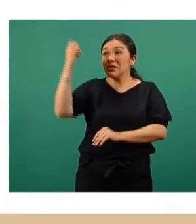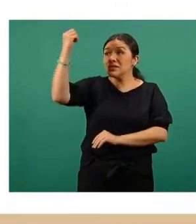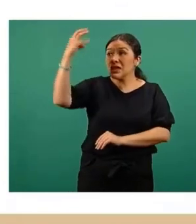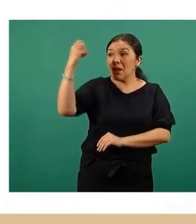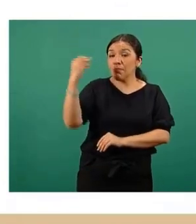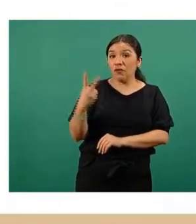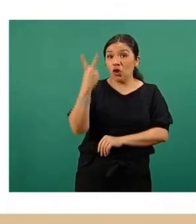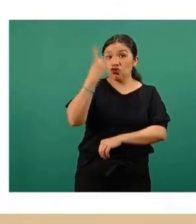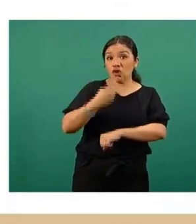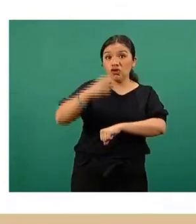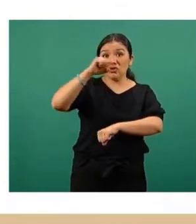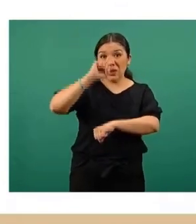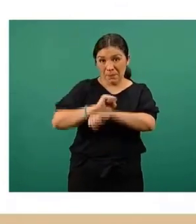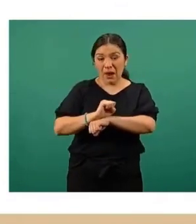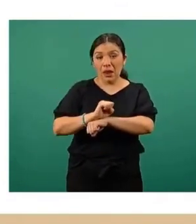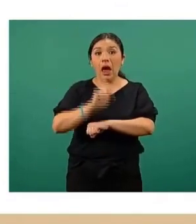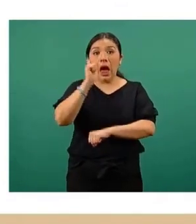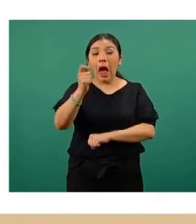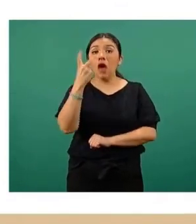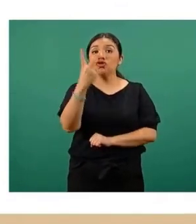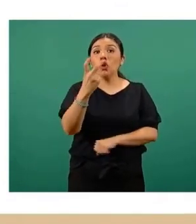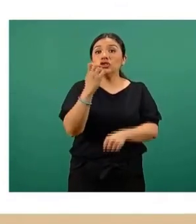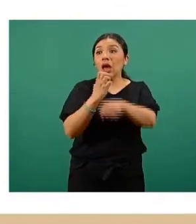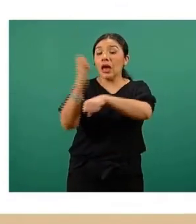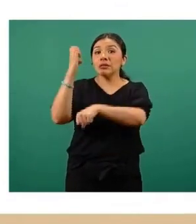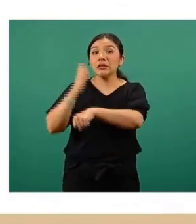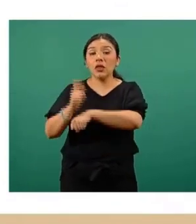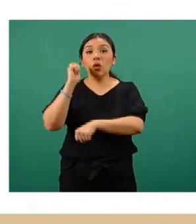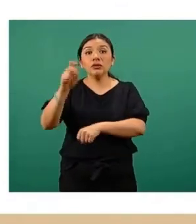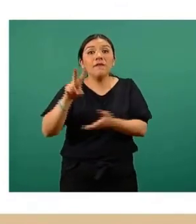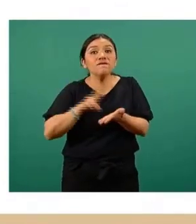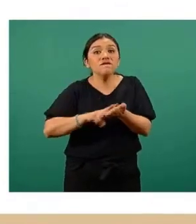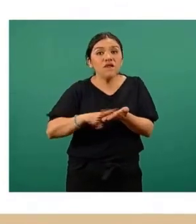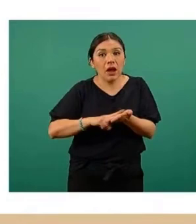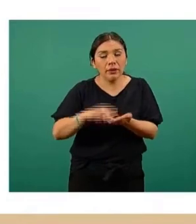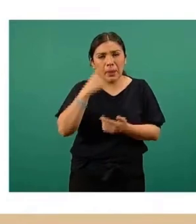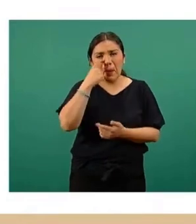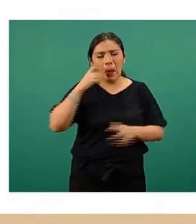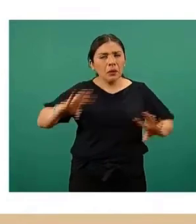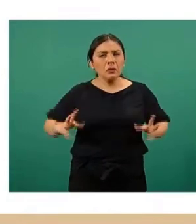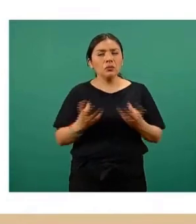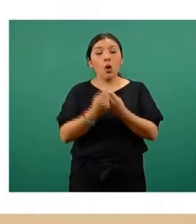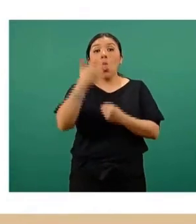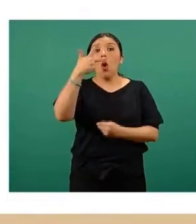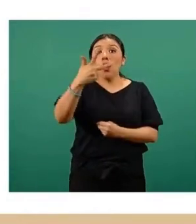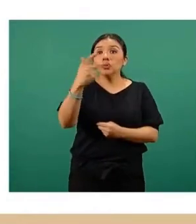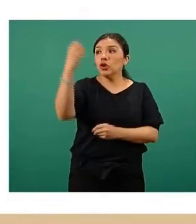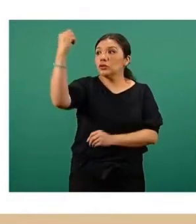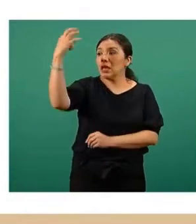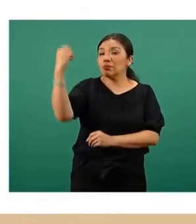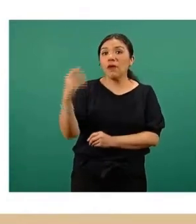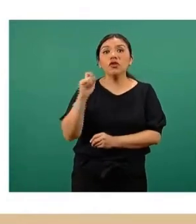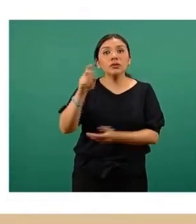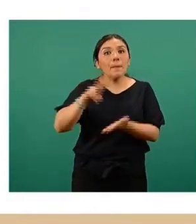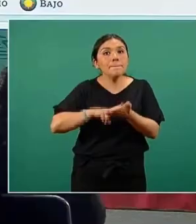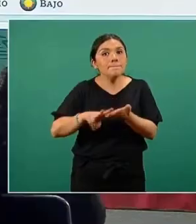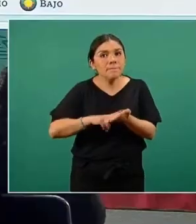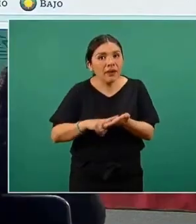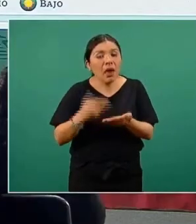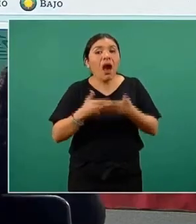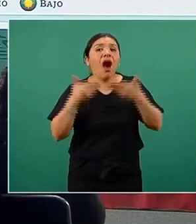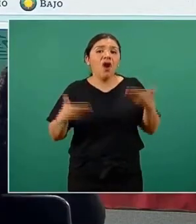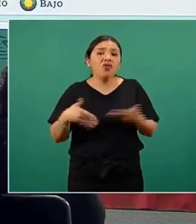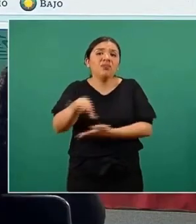dos semanas dos entidades que teníamos en el semáforo verde hacían un total de 8 entidades van también ya ha